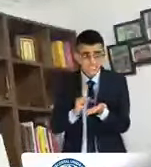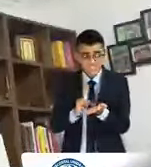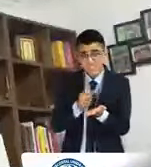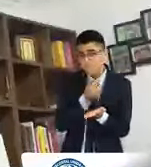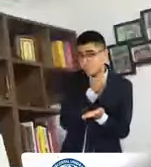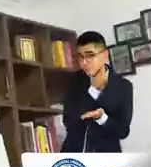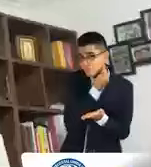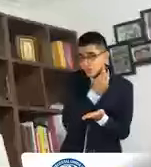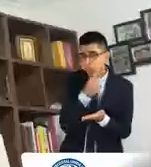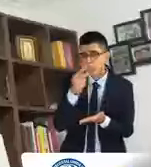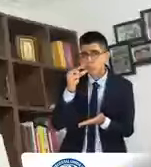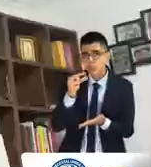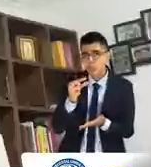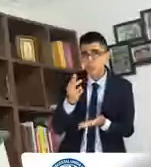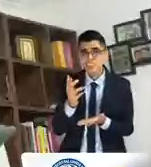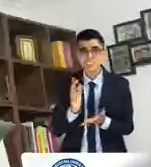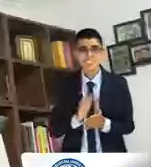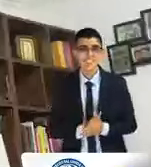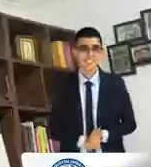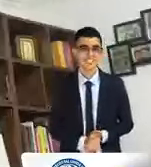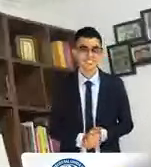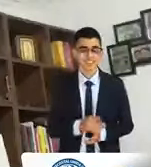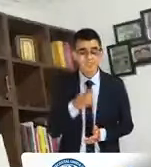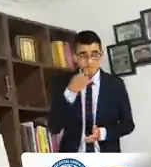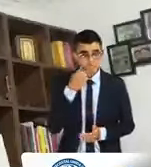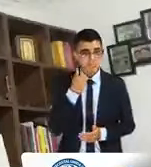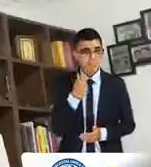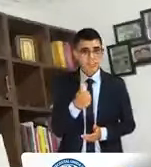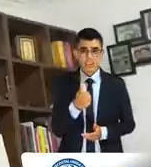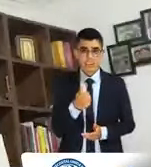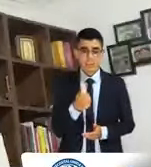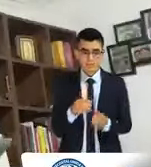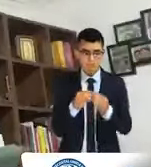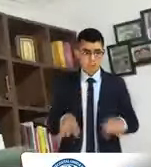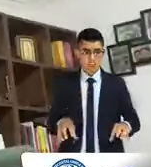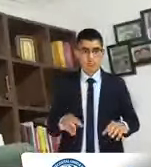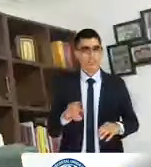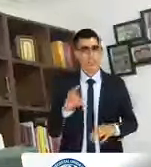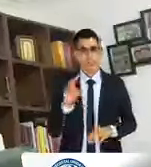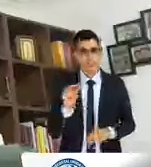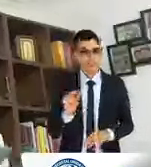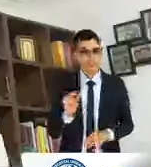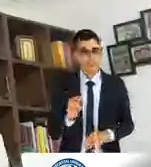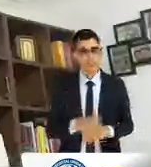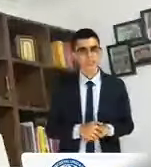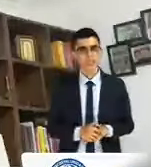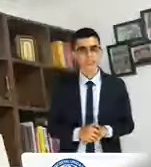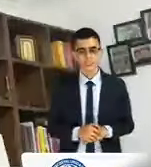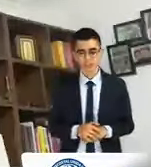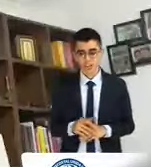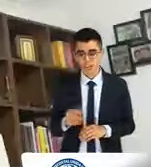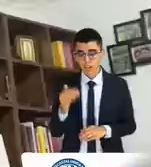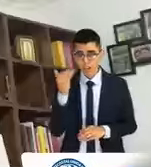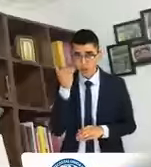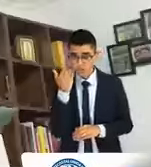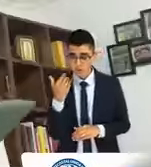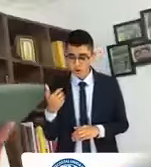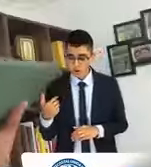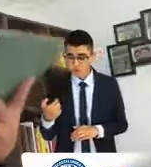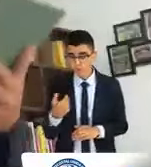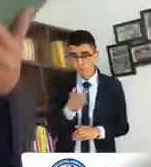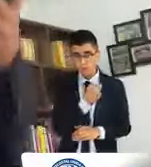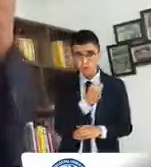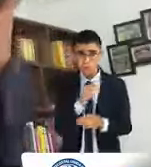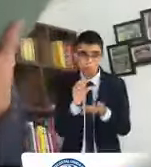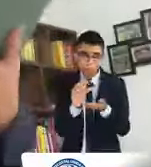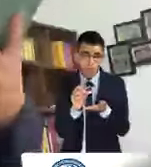se ponen un poquito. Para oler bien, pero no para gastarlo mal. Y esta señora no lo echó de a poquitos. Lo rompió y